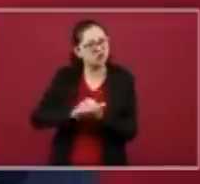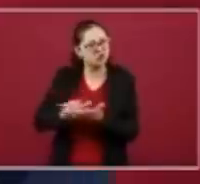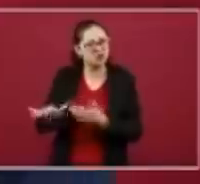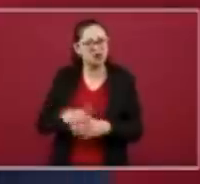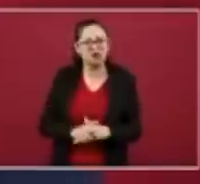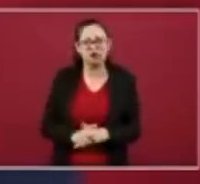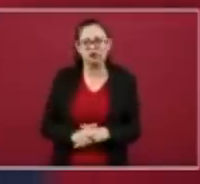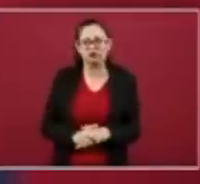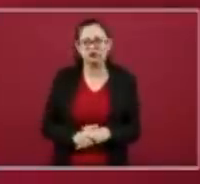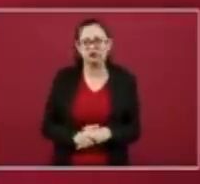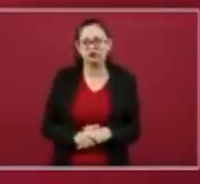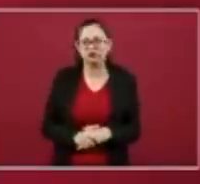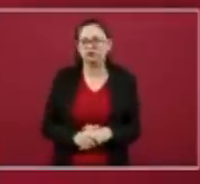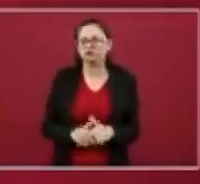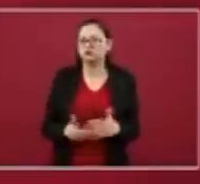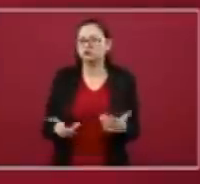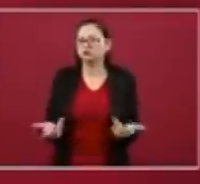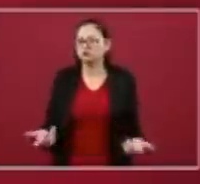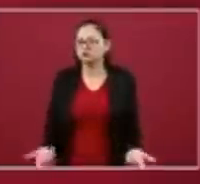Aquí las oficinas